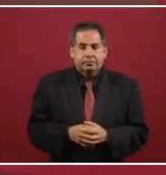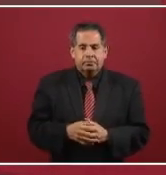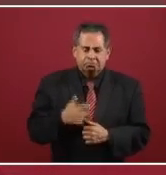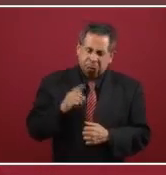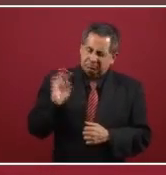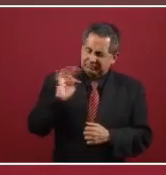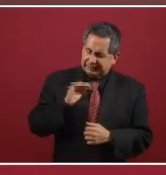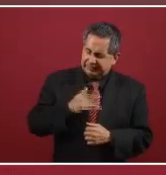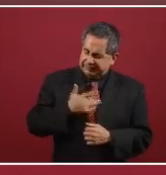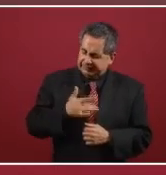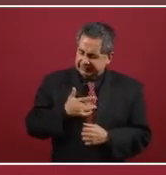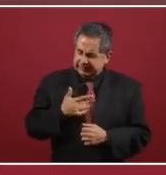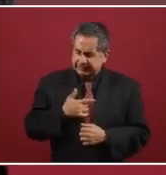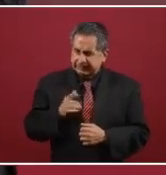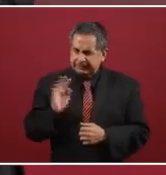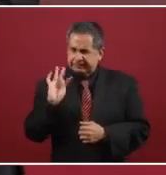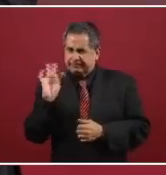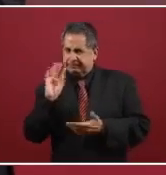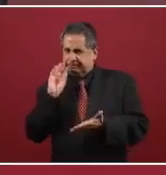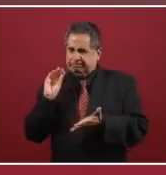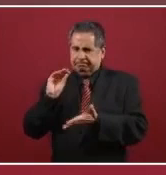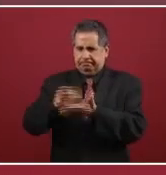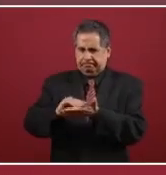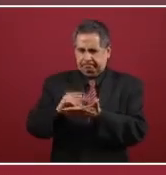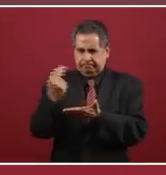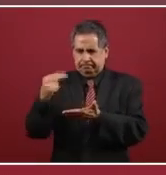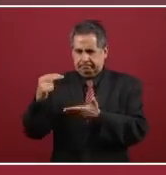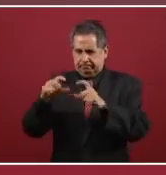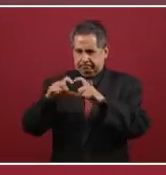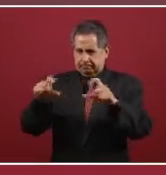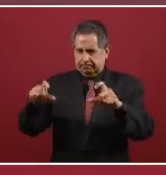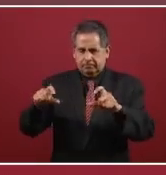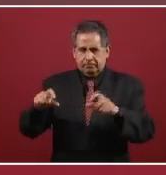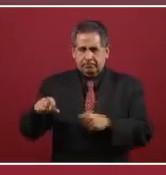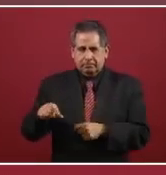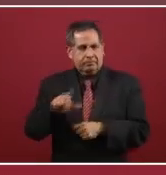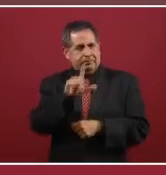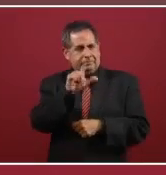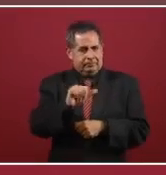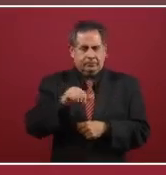gustando el ponerle la moralización